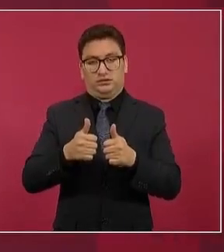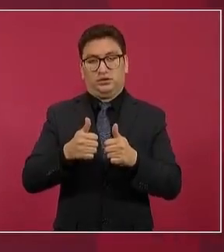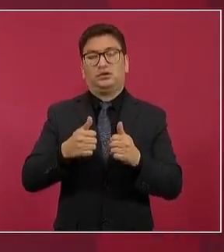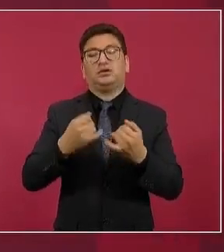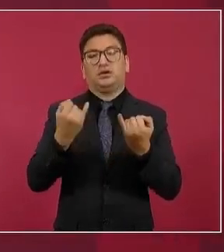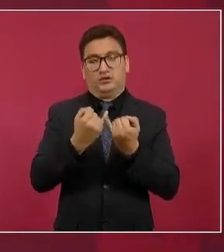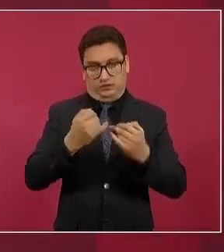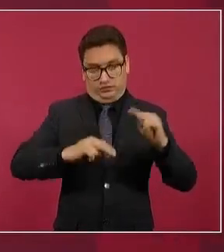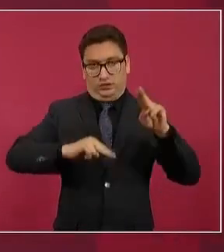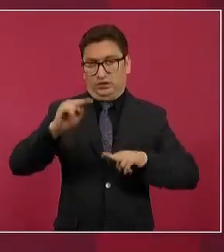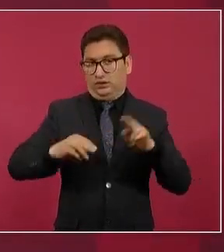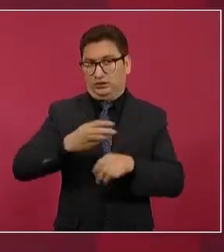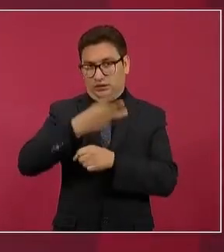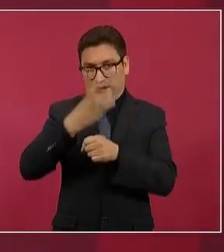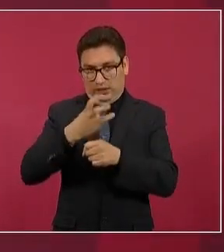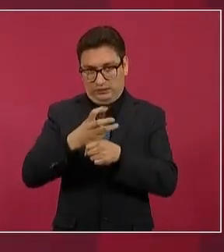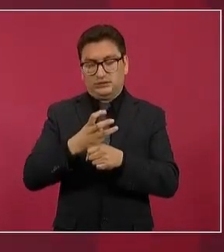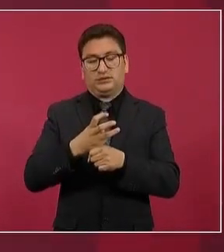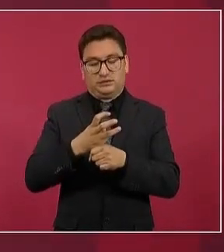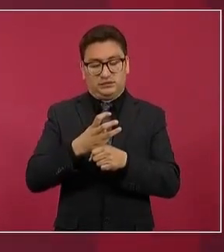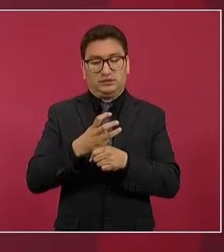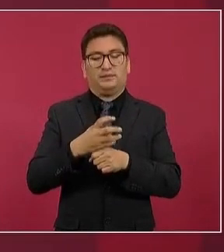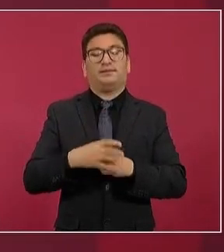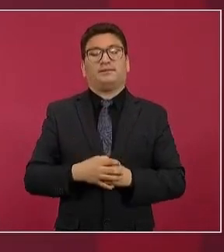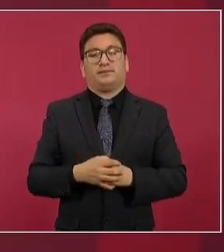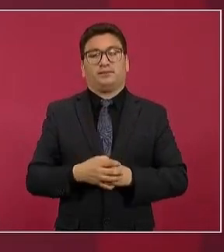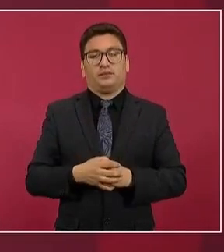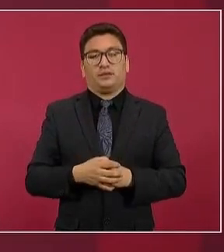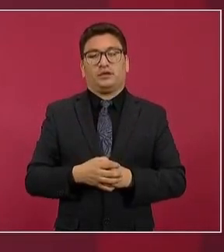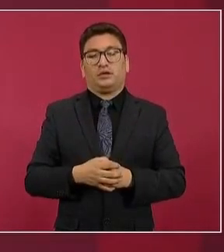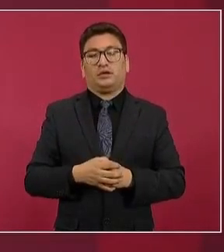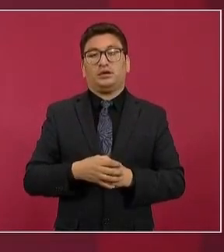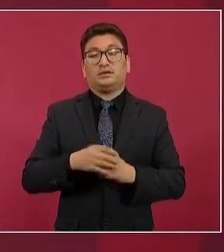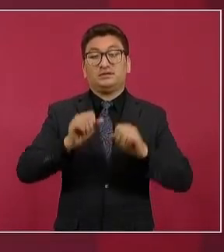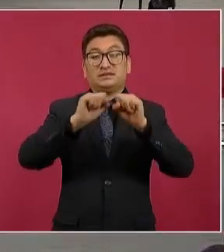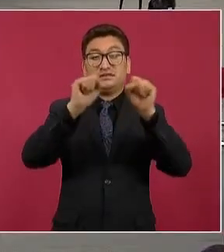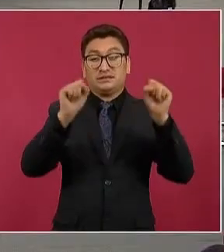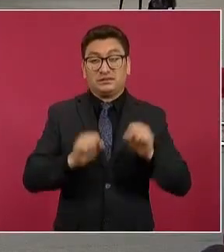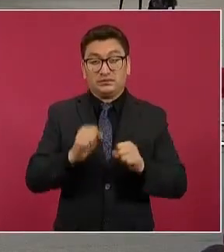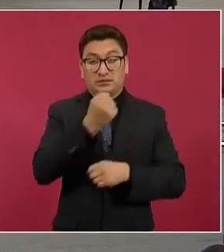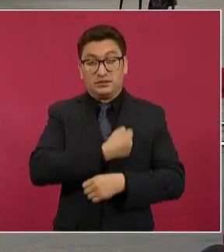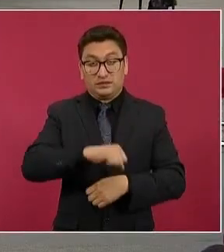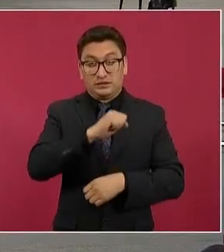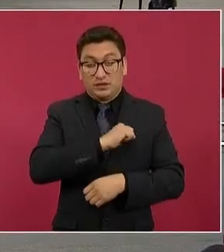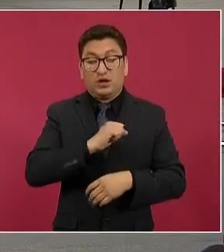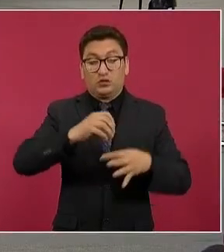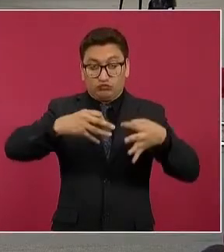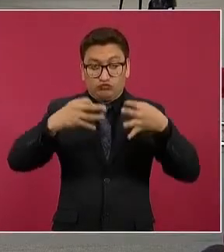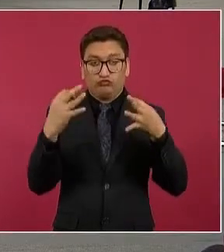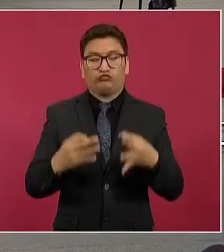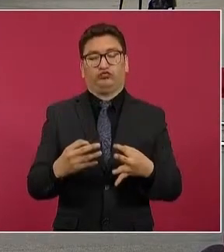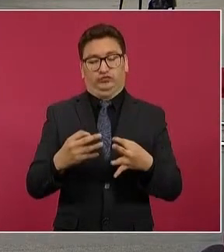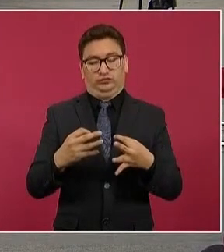tercer nivel, o sea, que haya un sistema de salud integral,